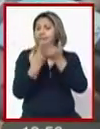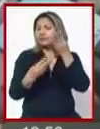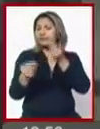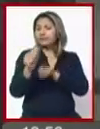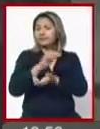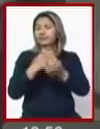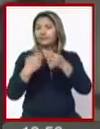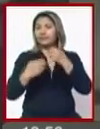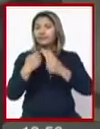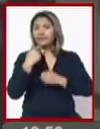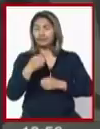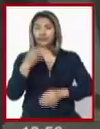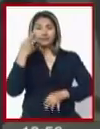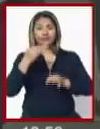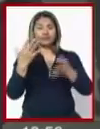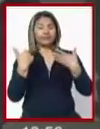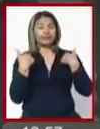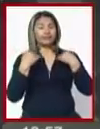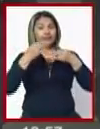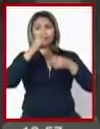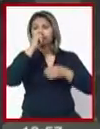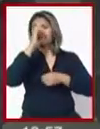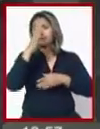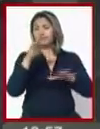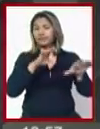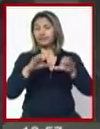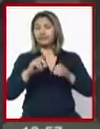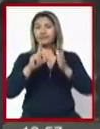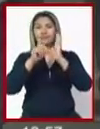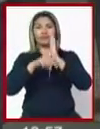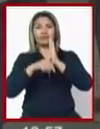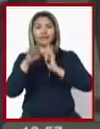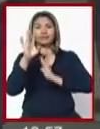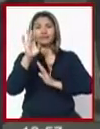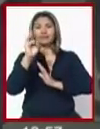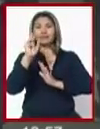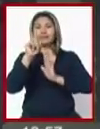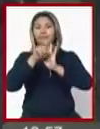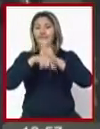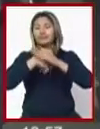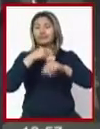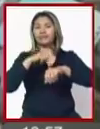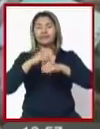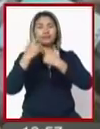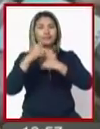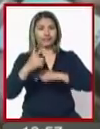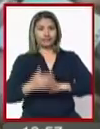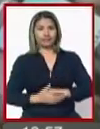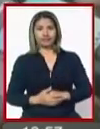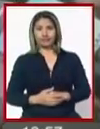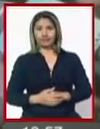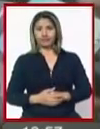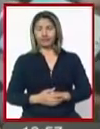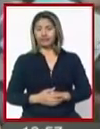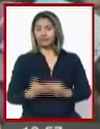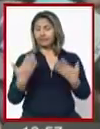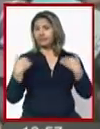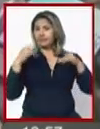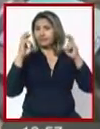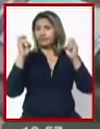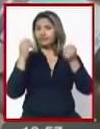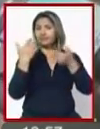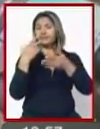la situación. Remarcaron que si no asumen postura, ellos se movilizarán después de las 72 horas que dieron de plazo. El proceso administrativo que tenemos, el